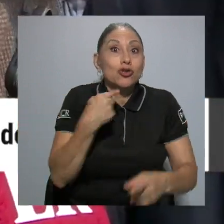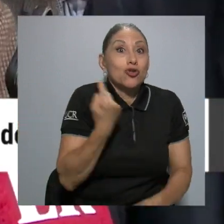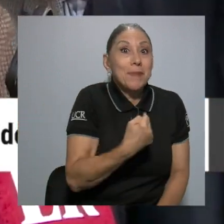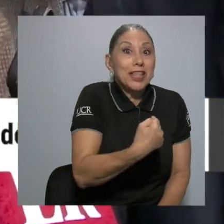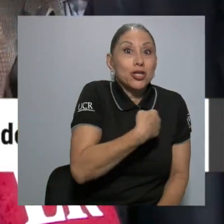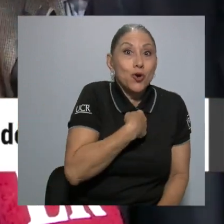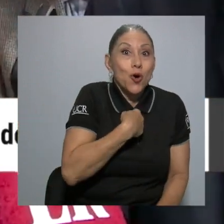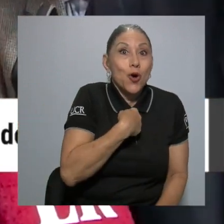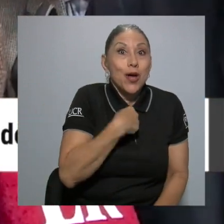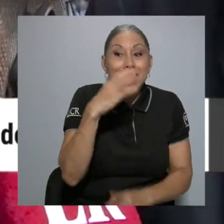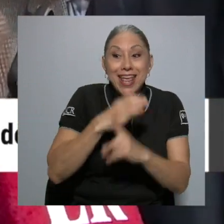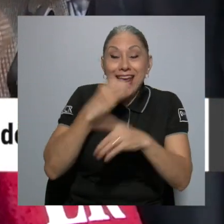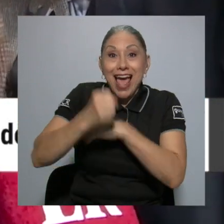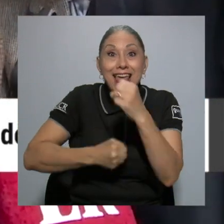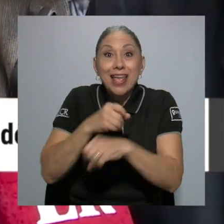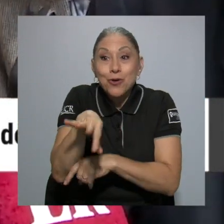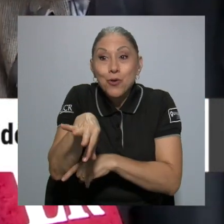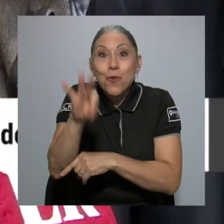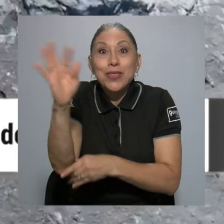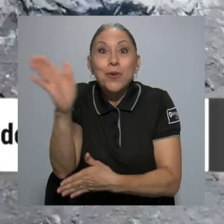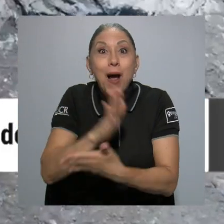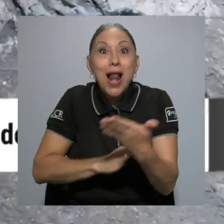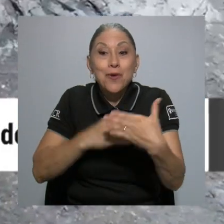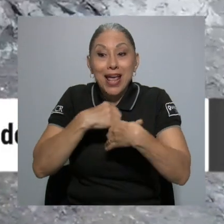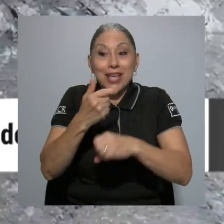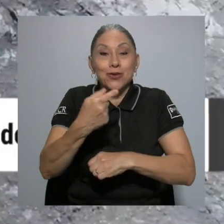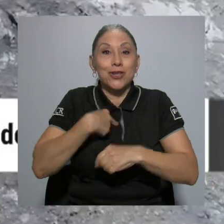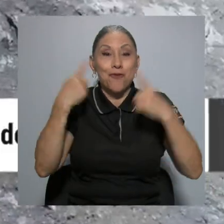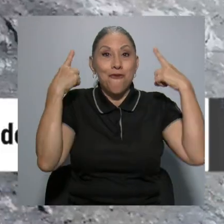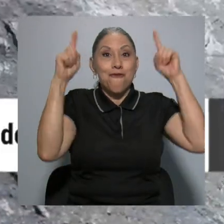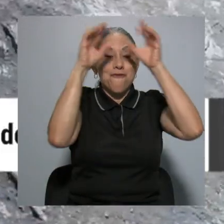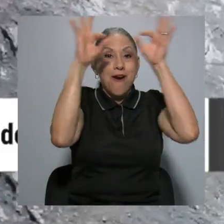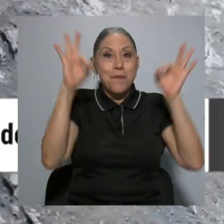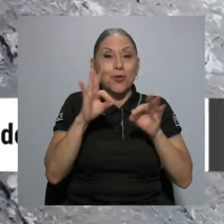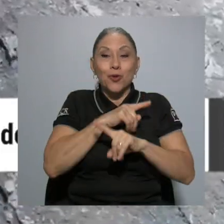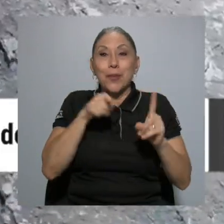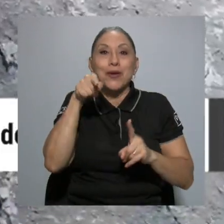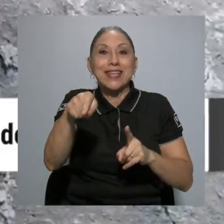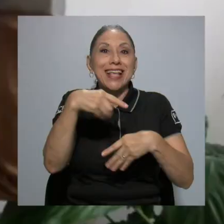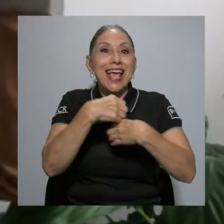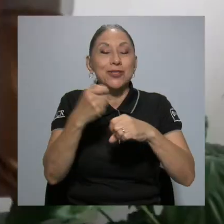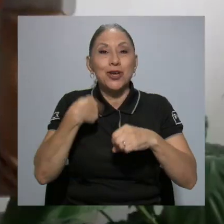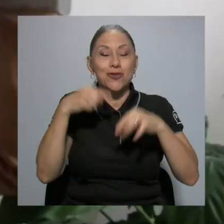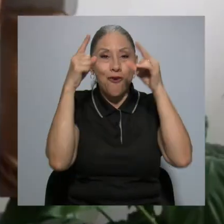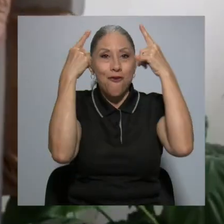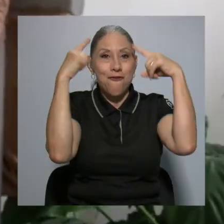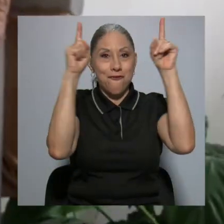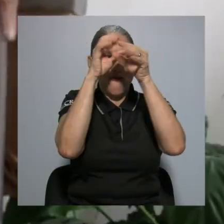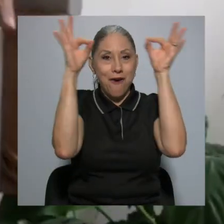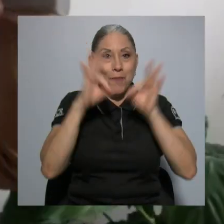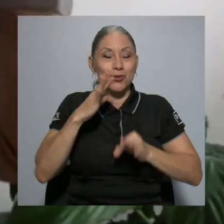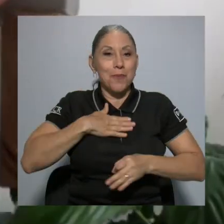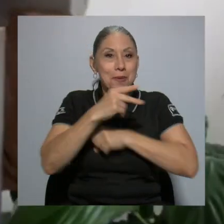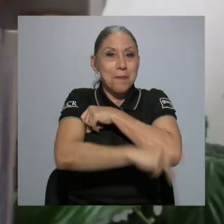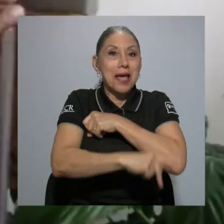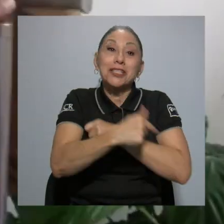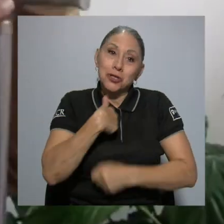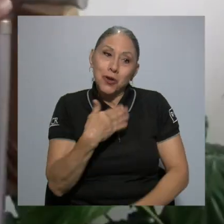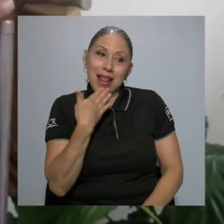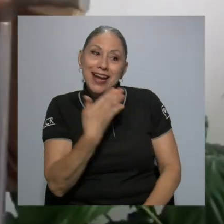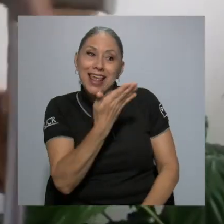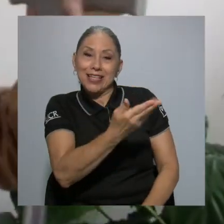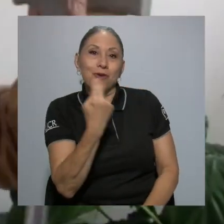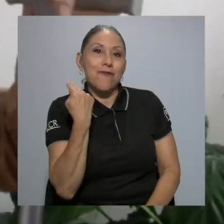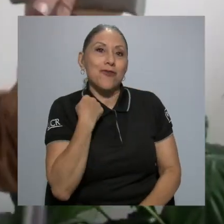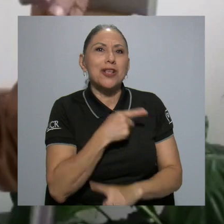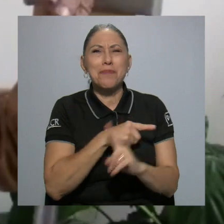hacen mundialmente famoso, pero este me ha hecho famoso en mi país. Eso es lo raro. Y en eso sí se lo agradezco al fósil, pero en realidad